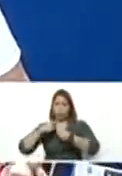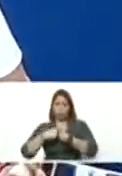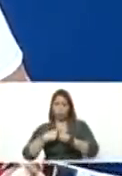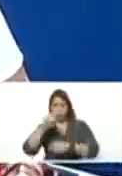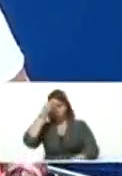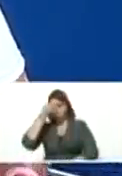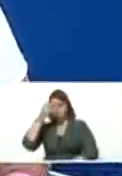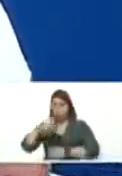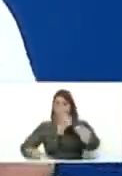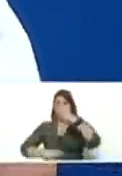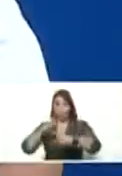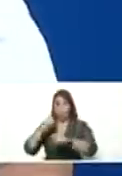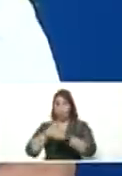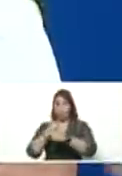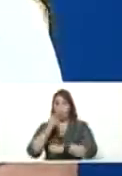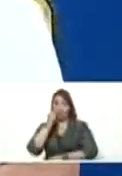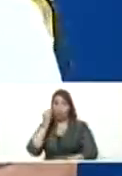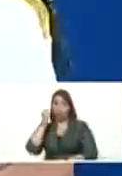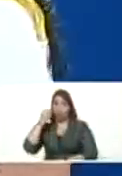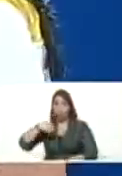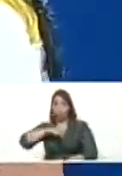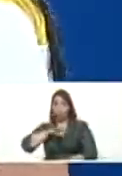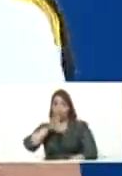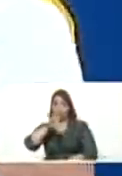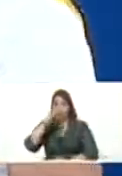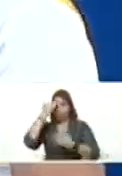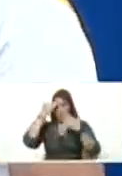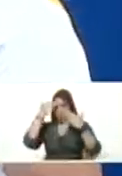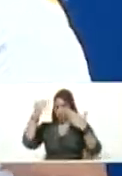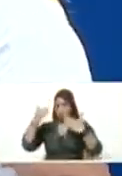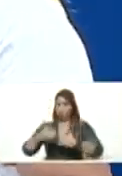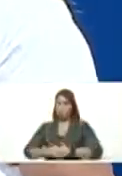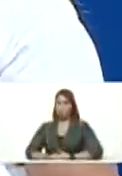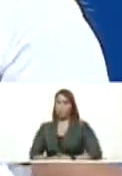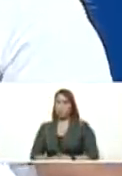Consejo Productivo de Trabajadores de nuestro país. Saludos.